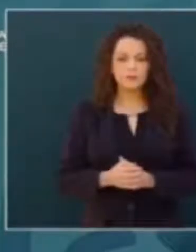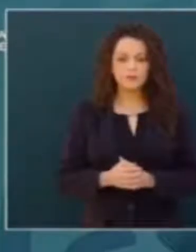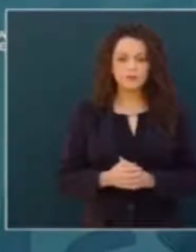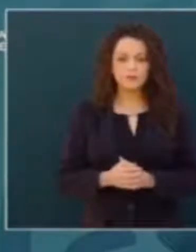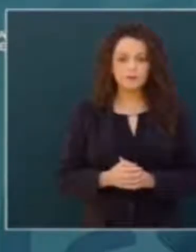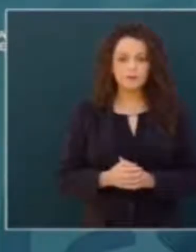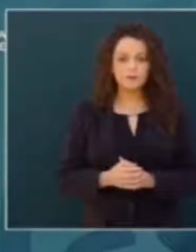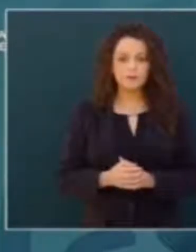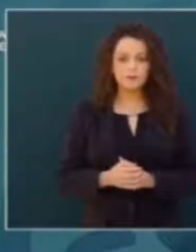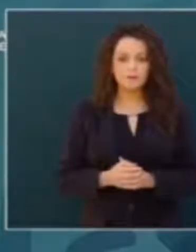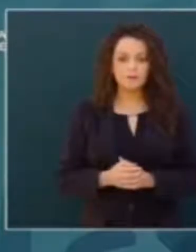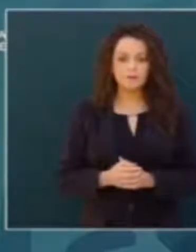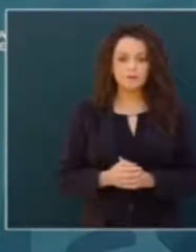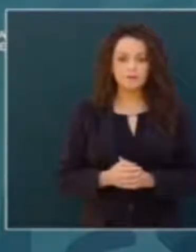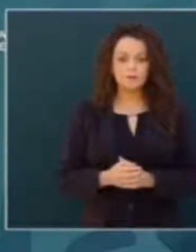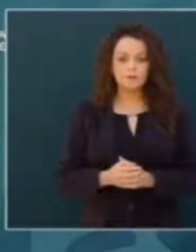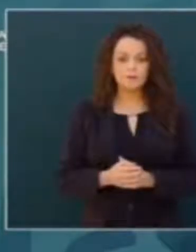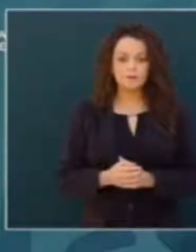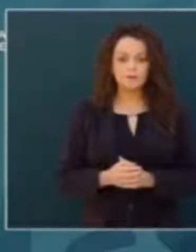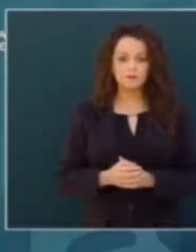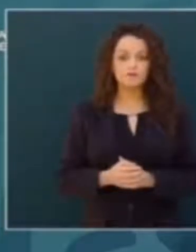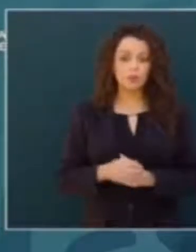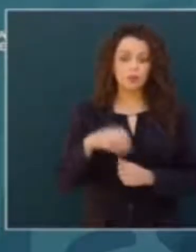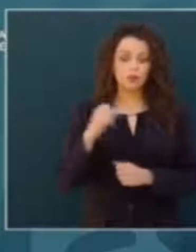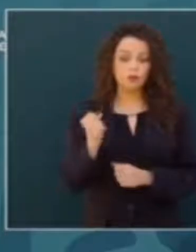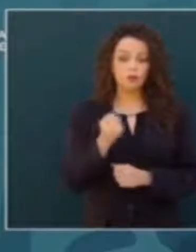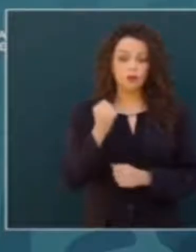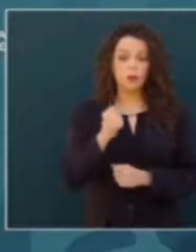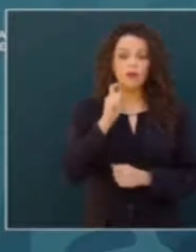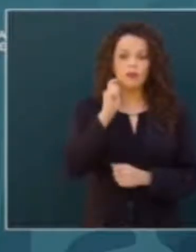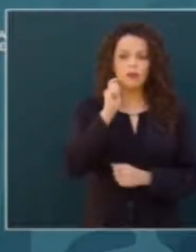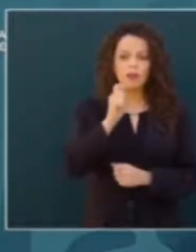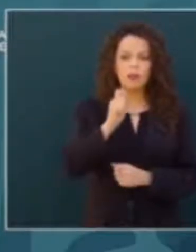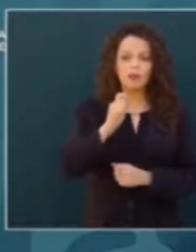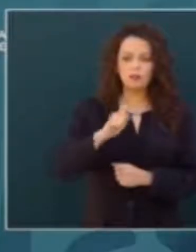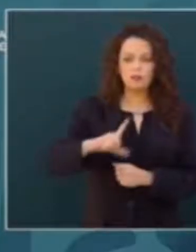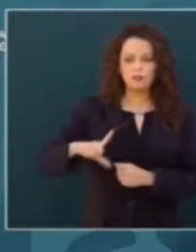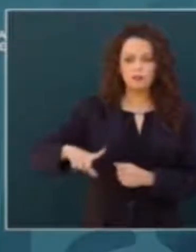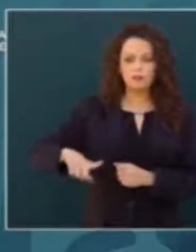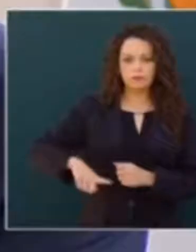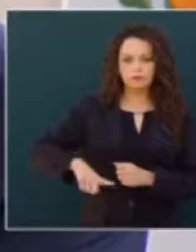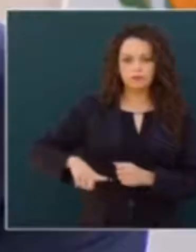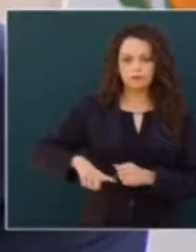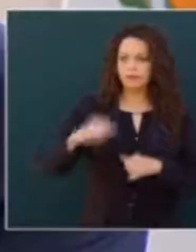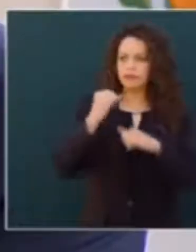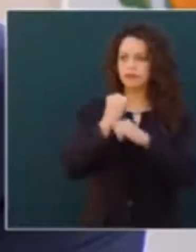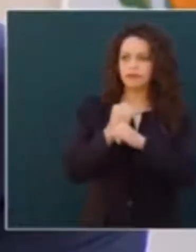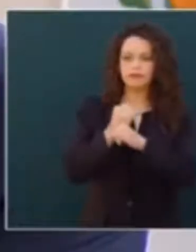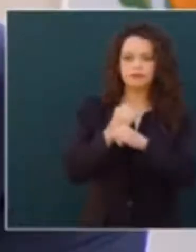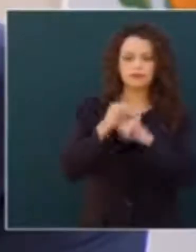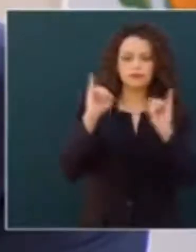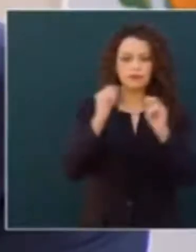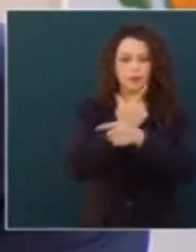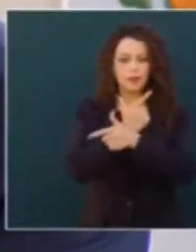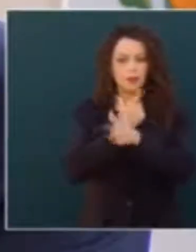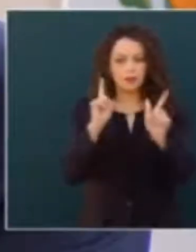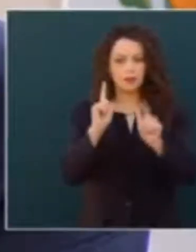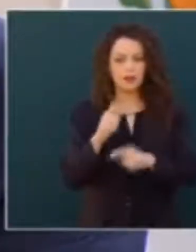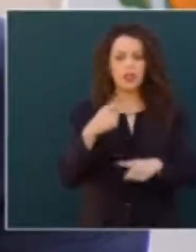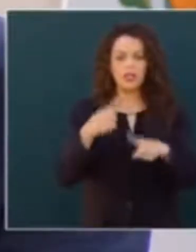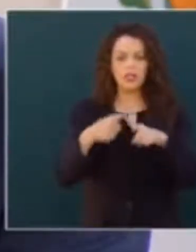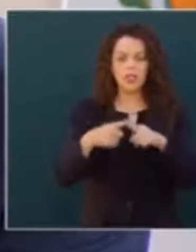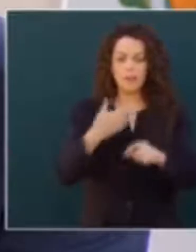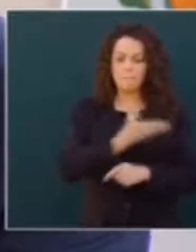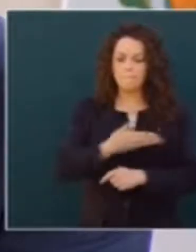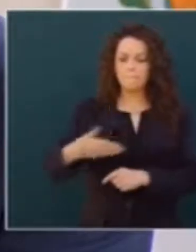Unidos gobernaba un titán de las libertades, Franklin Delano Roosevelt, y